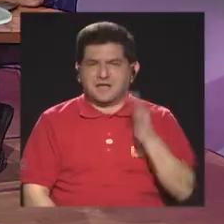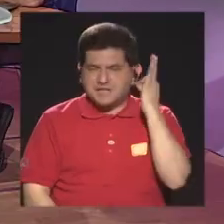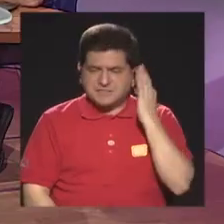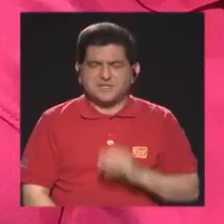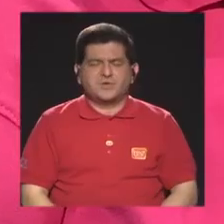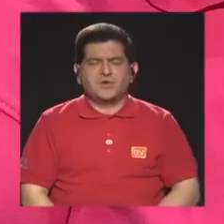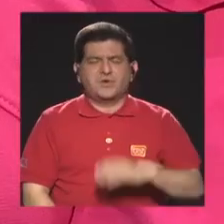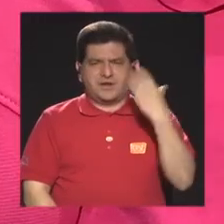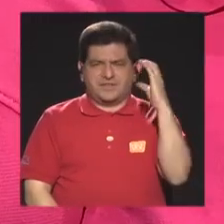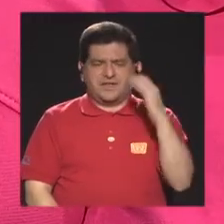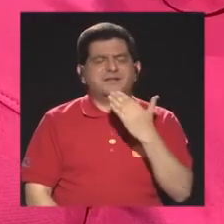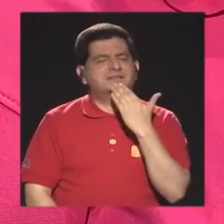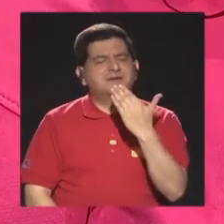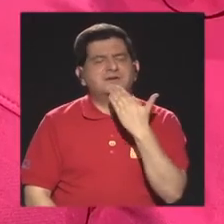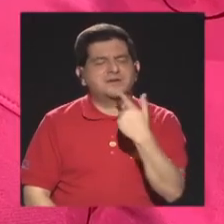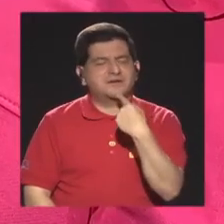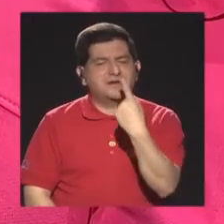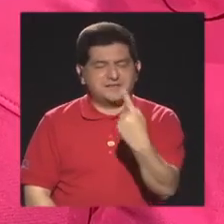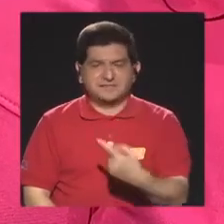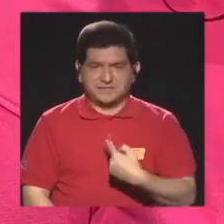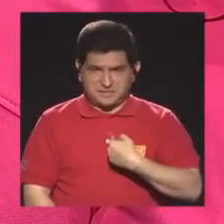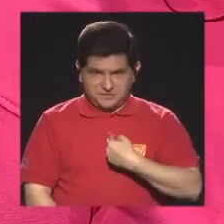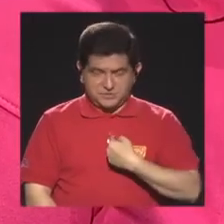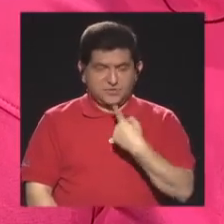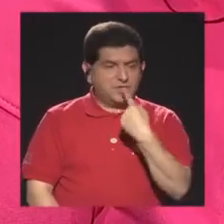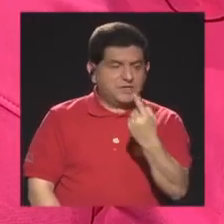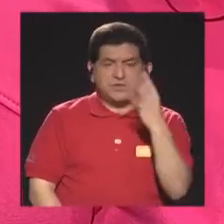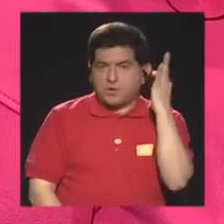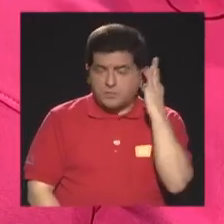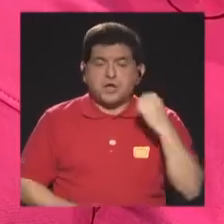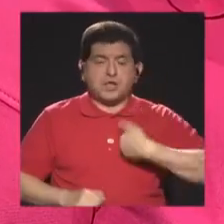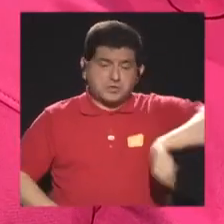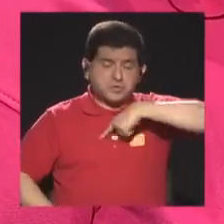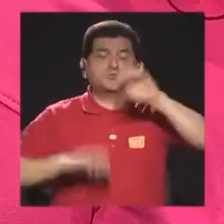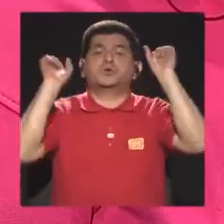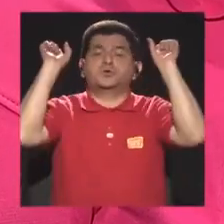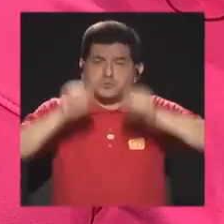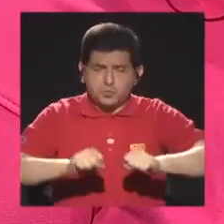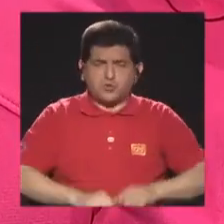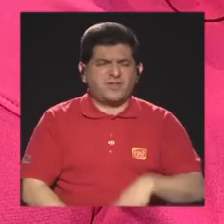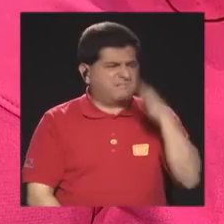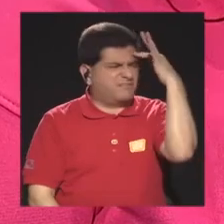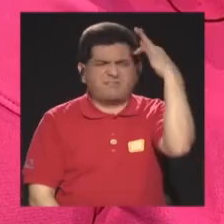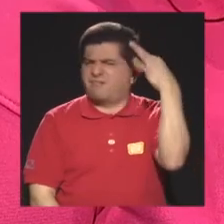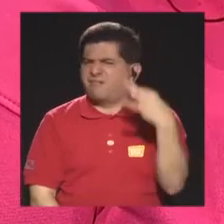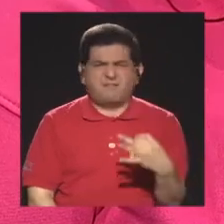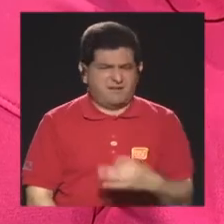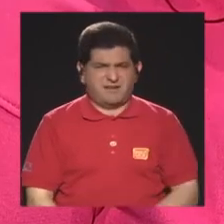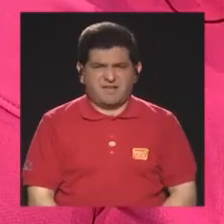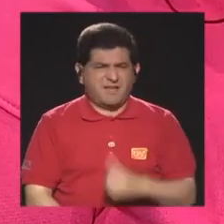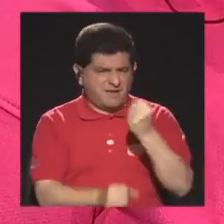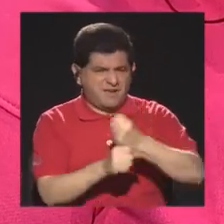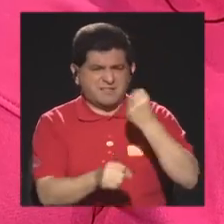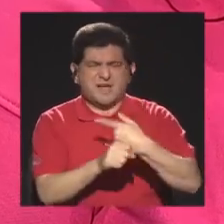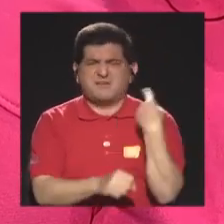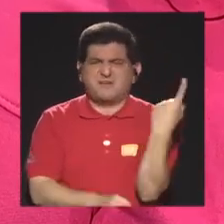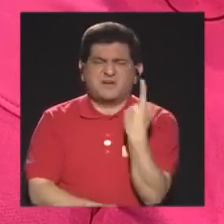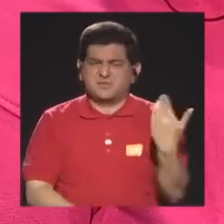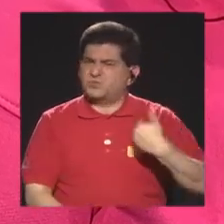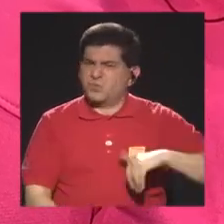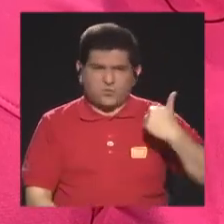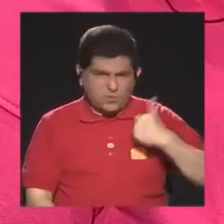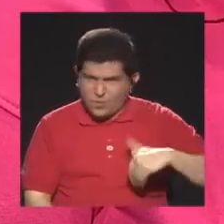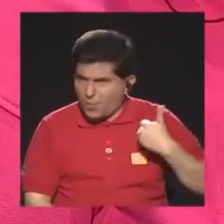por sus palabras. Y quiero decirle a las mujeres que podemos, que no crean de que hay trabajos que solo son para